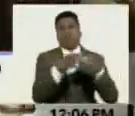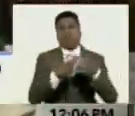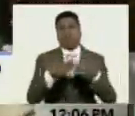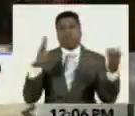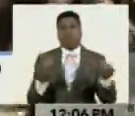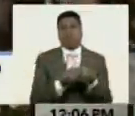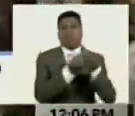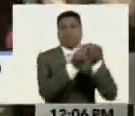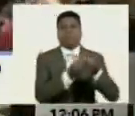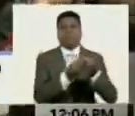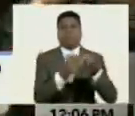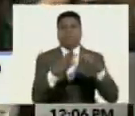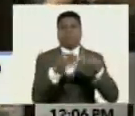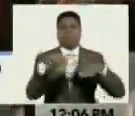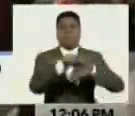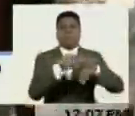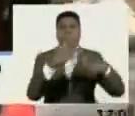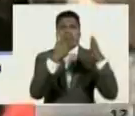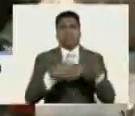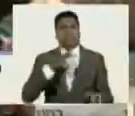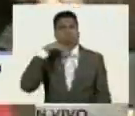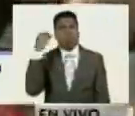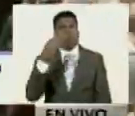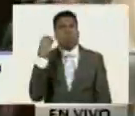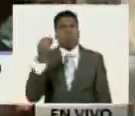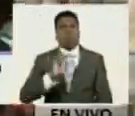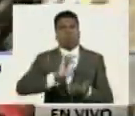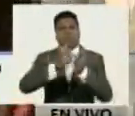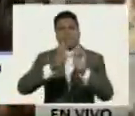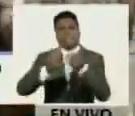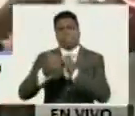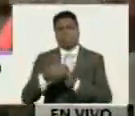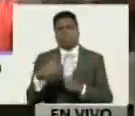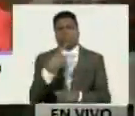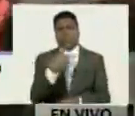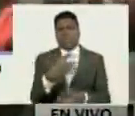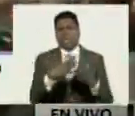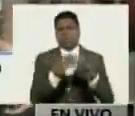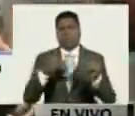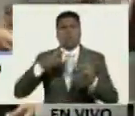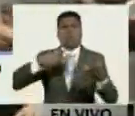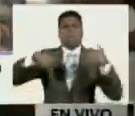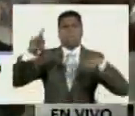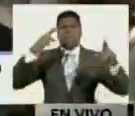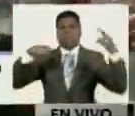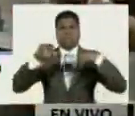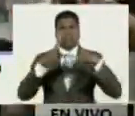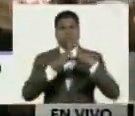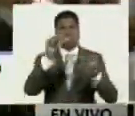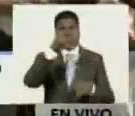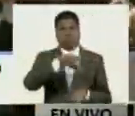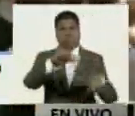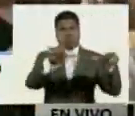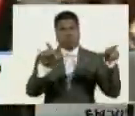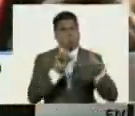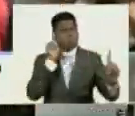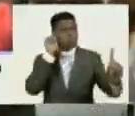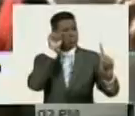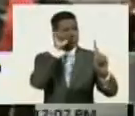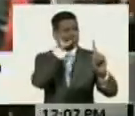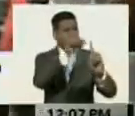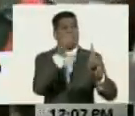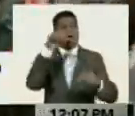del ministro del Poder Popular para la Juventud y el Deporte, Mervin Maldonado, quien brindará un recorrido de esta actividad que tiene como objetivo